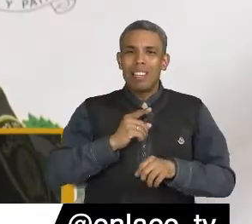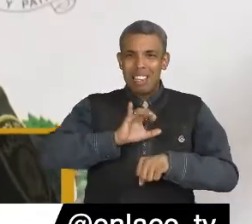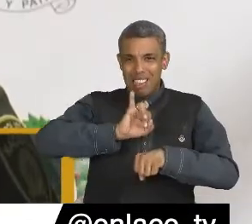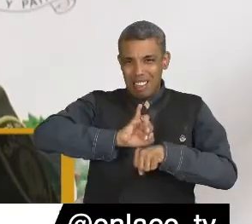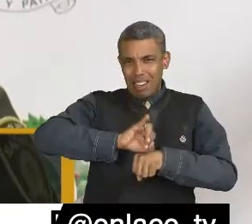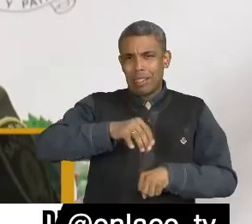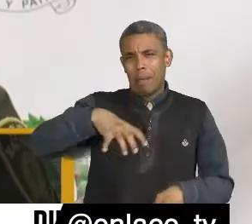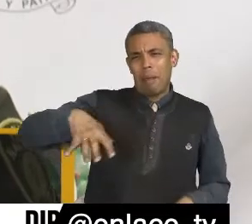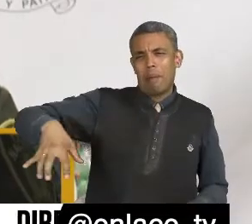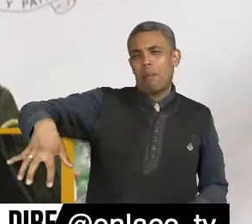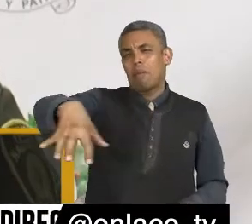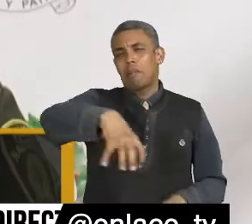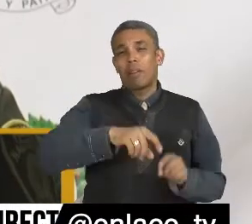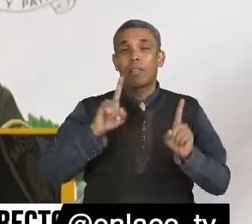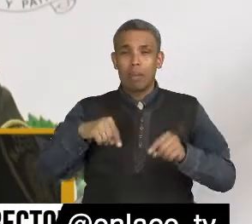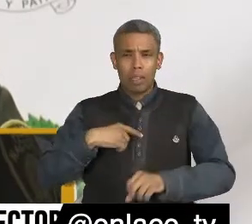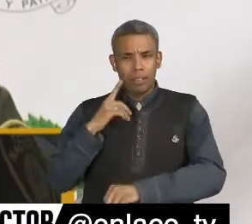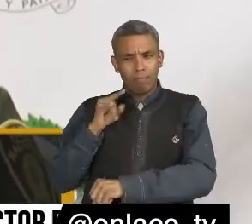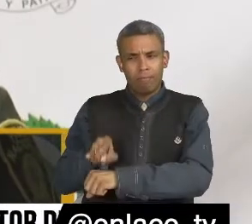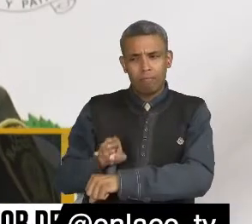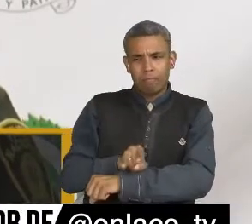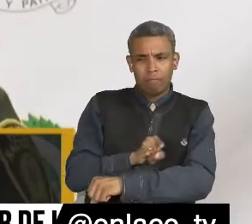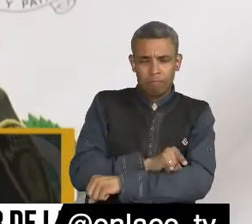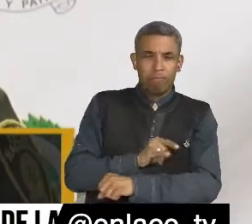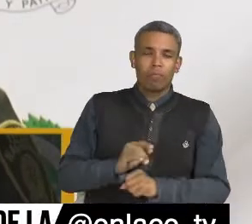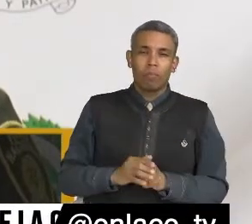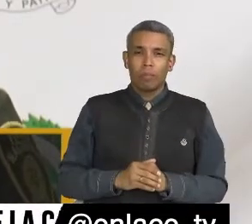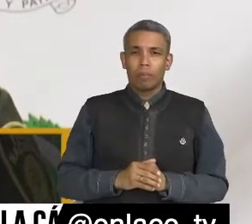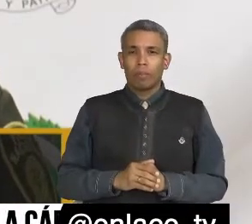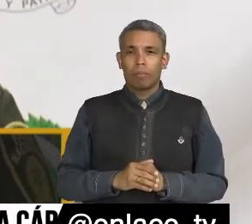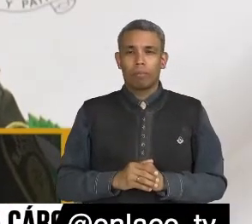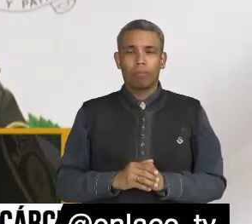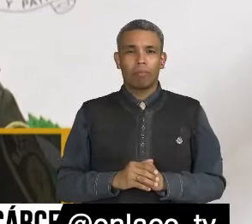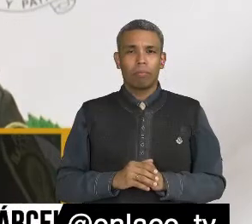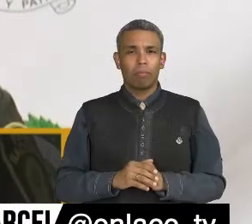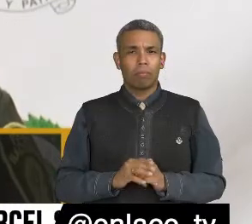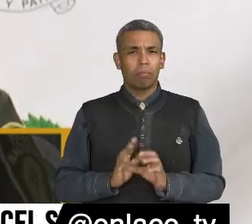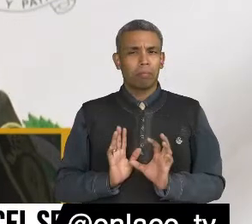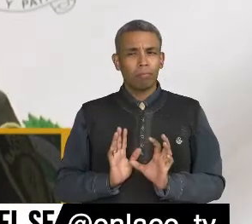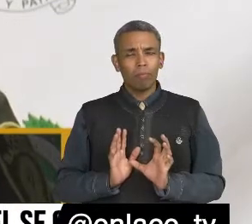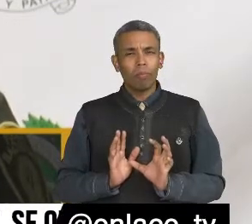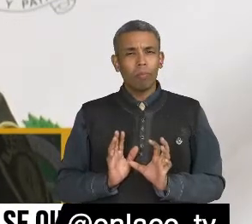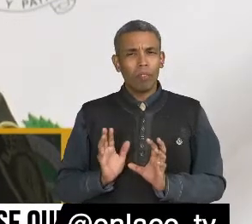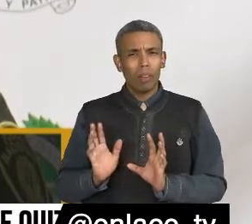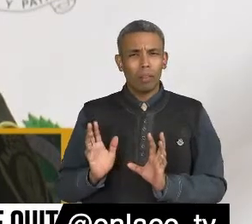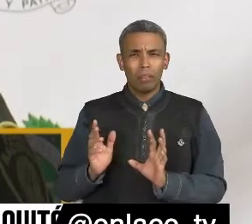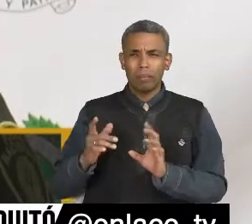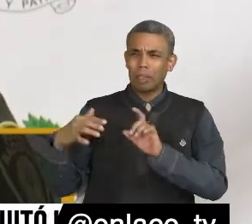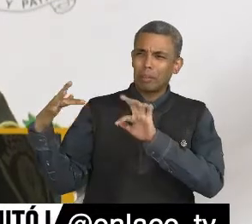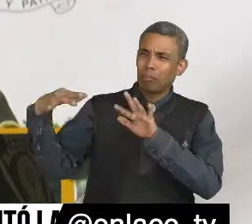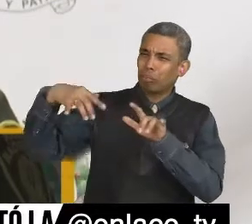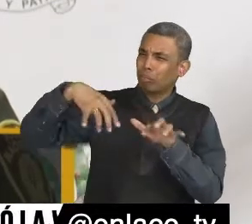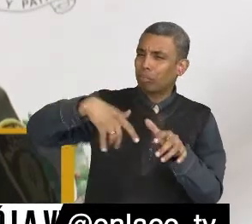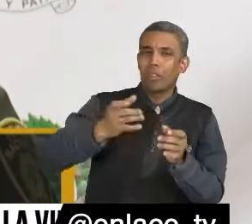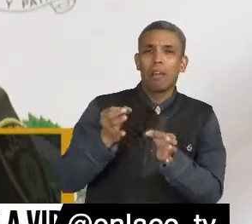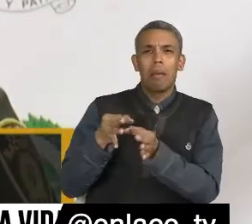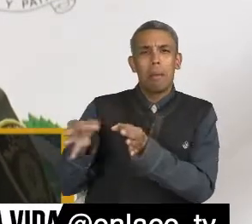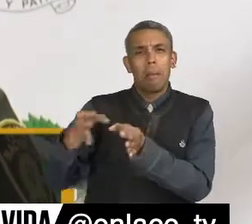torno a algunos sitios turísticos que se van a fomentar, va a haber presencia de policía